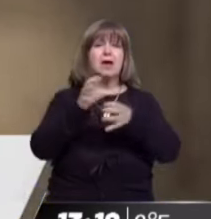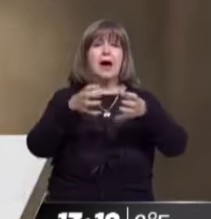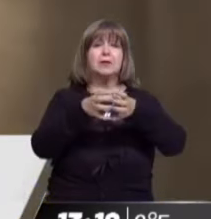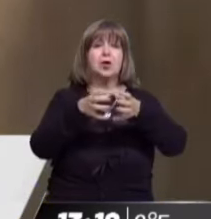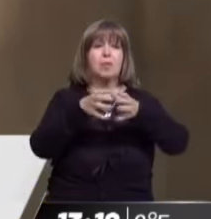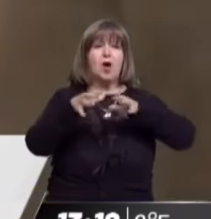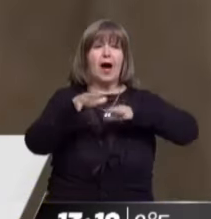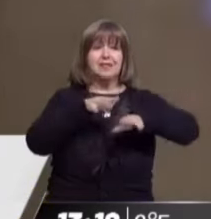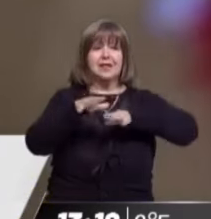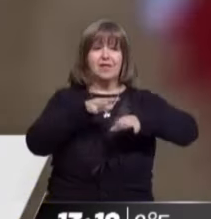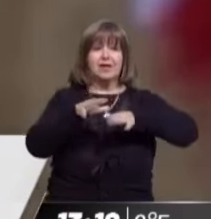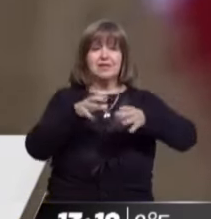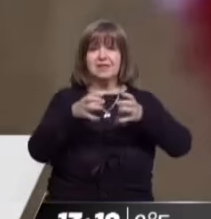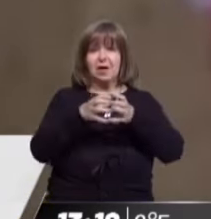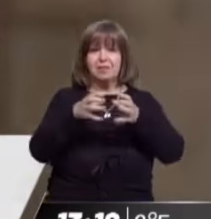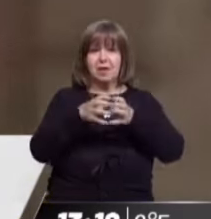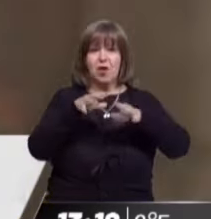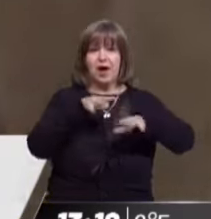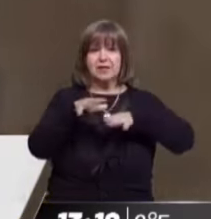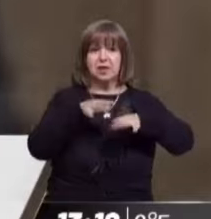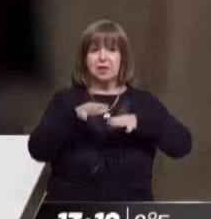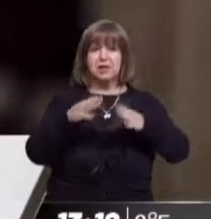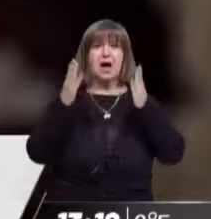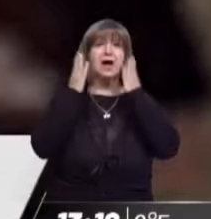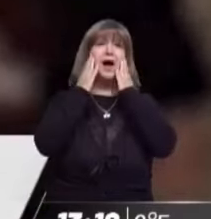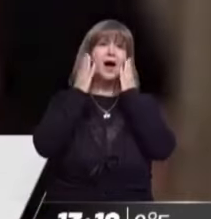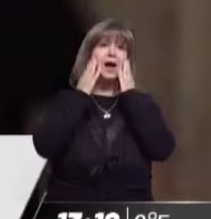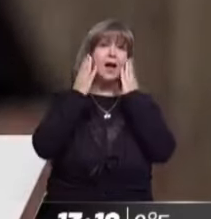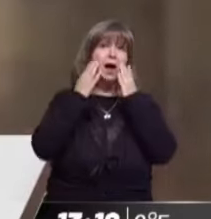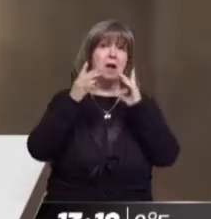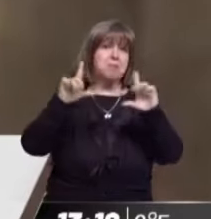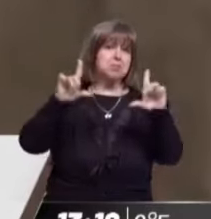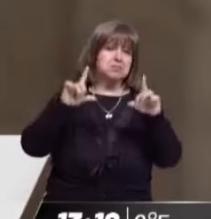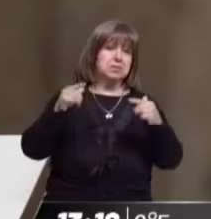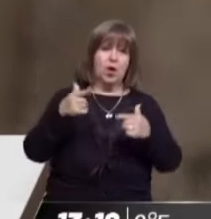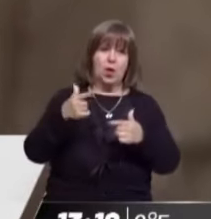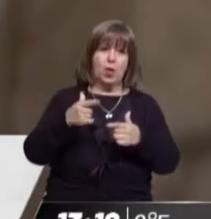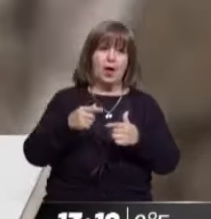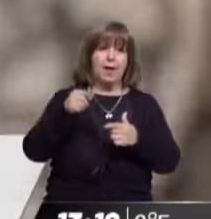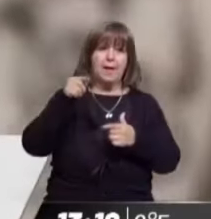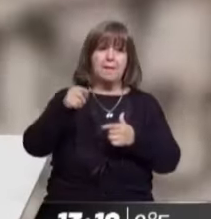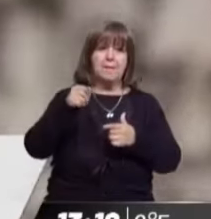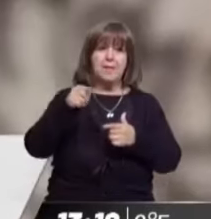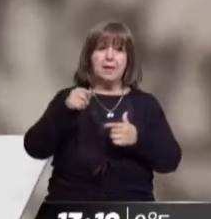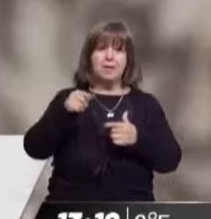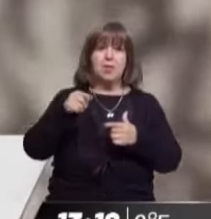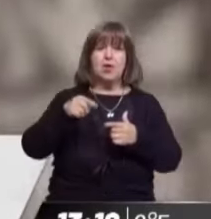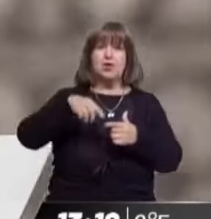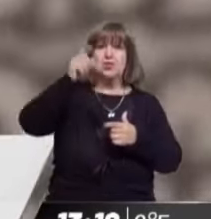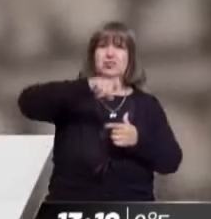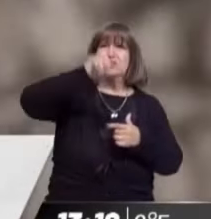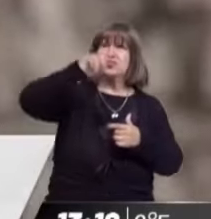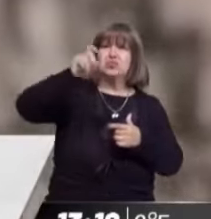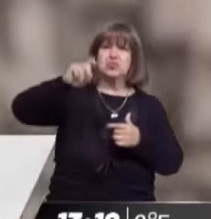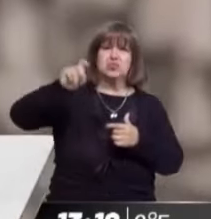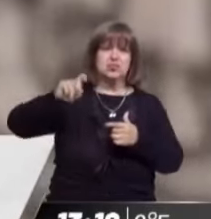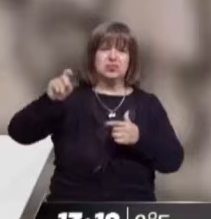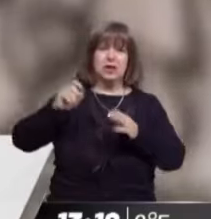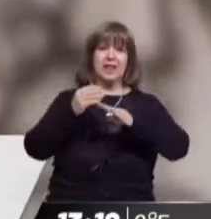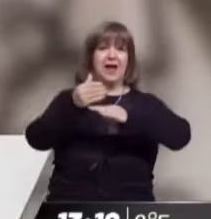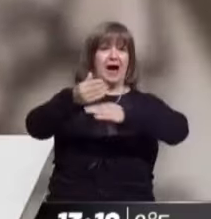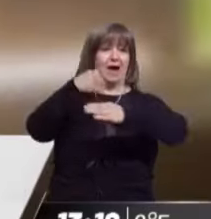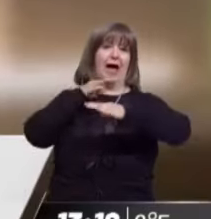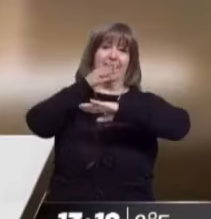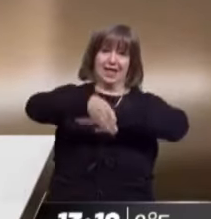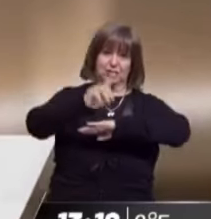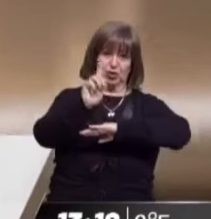grupo claro lo confirma está el grupo Sí porque ellos viste se muestran sin ningún inconveniente Esta es la mansión de Leo Messi en ibisa y comienzan a pintarla la fachada por la parte de